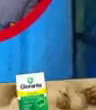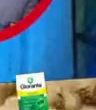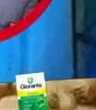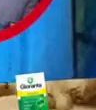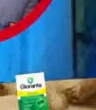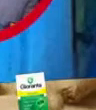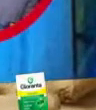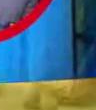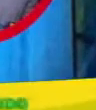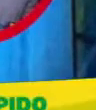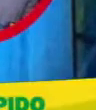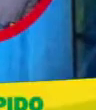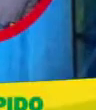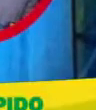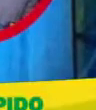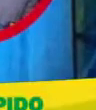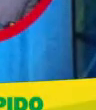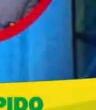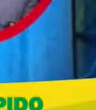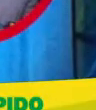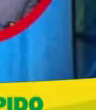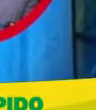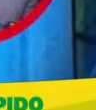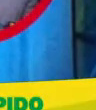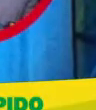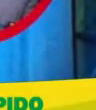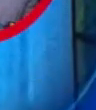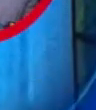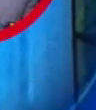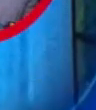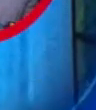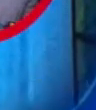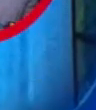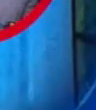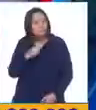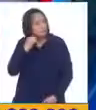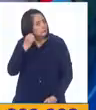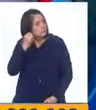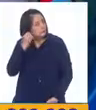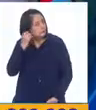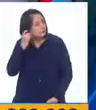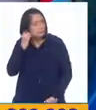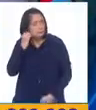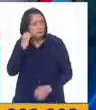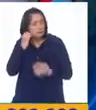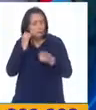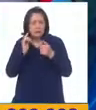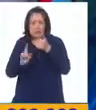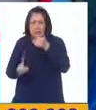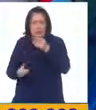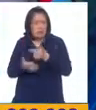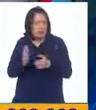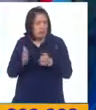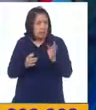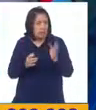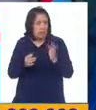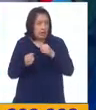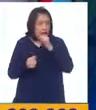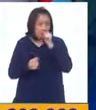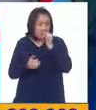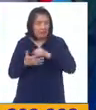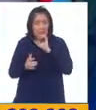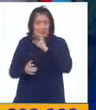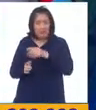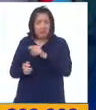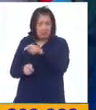Tras ser denunciado por su esposa por agresión física, el artista, quien afirmó que su pareja se autolesionó, permanece en la